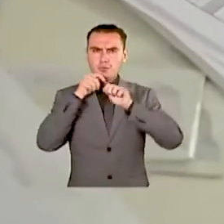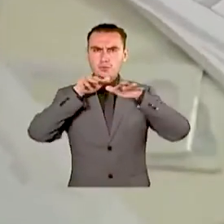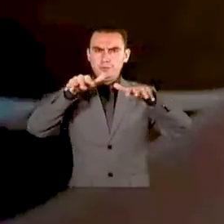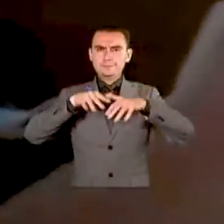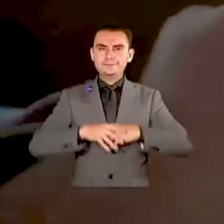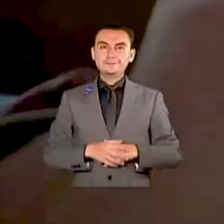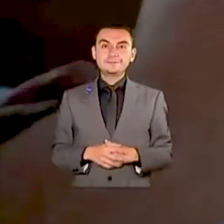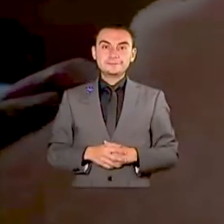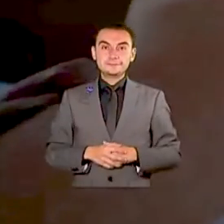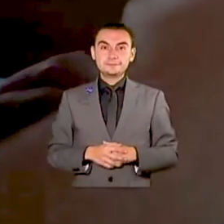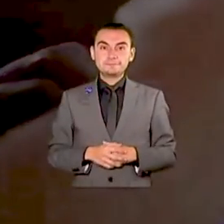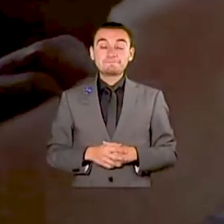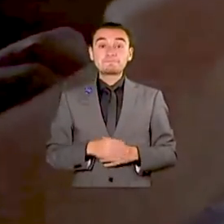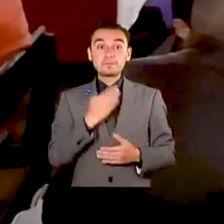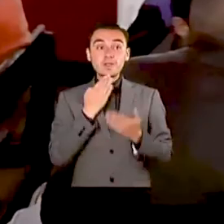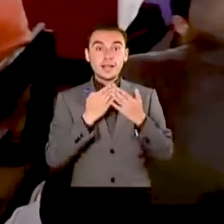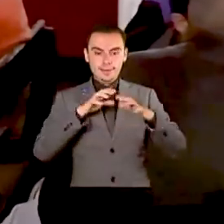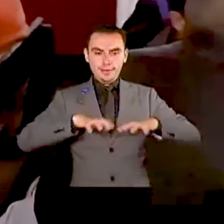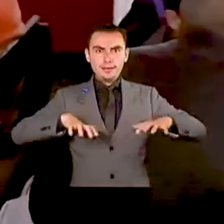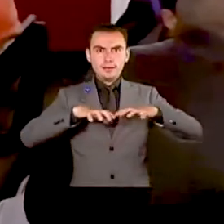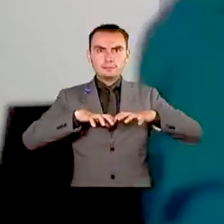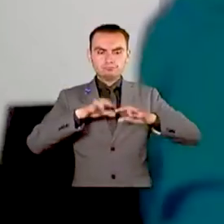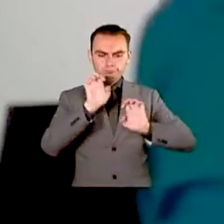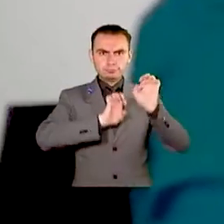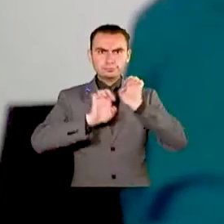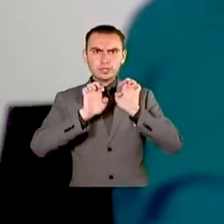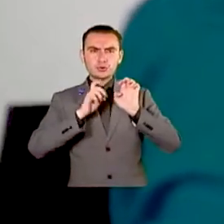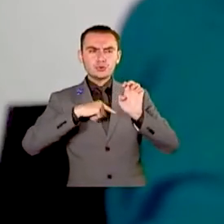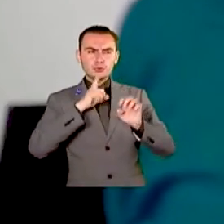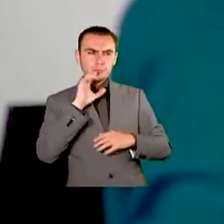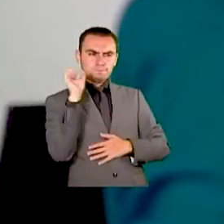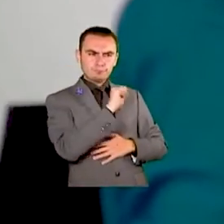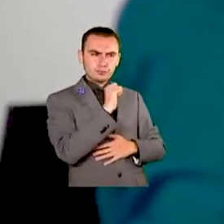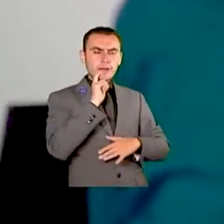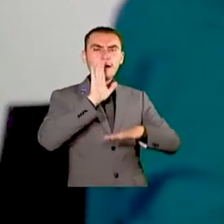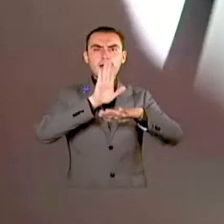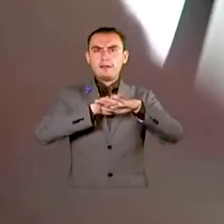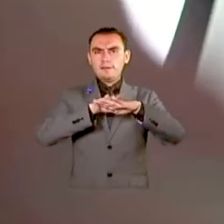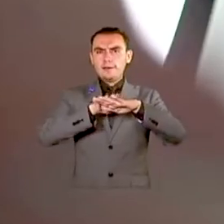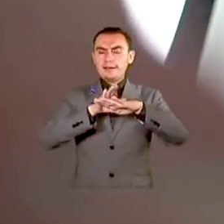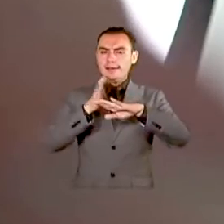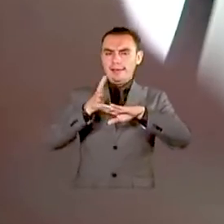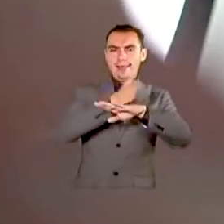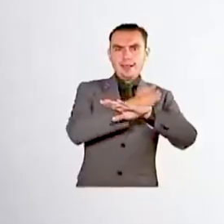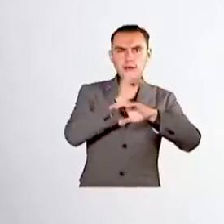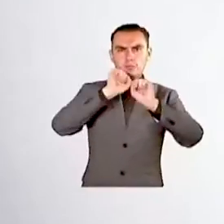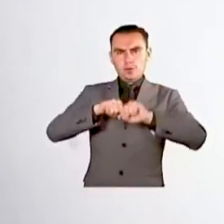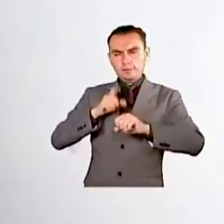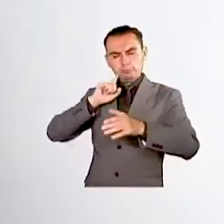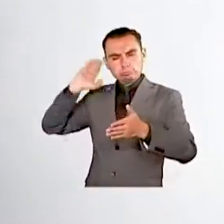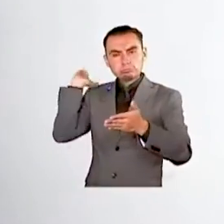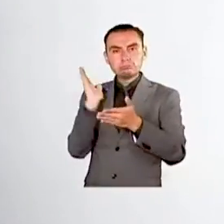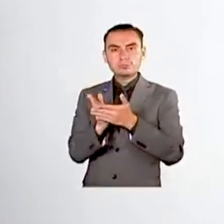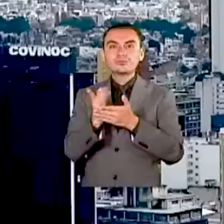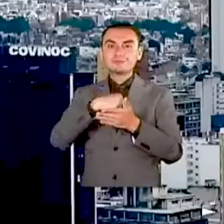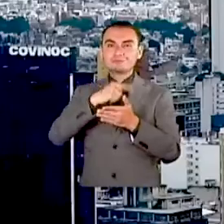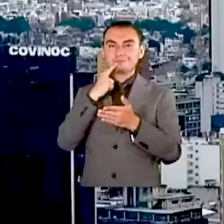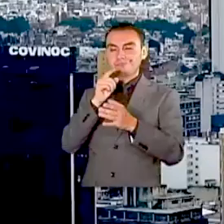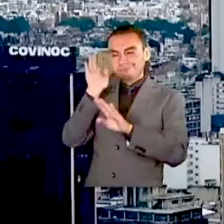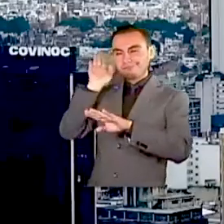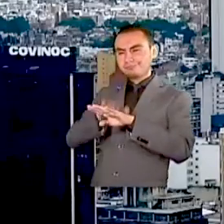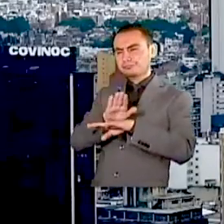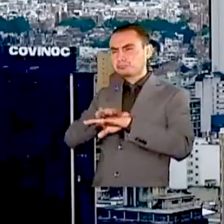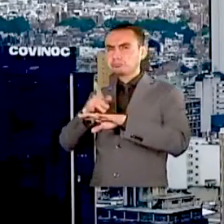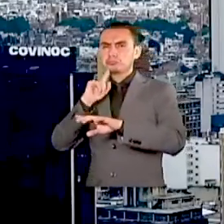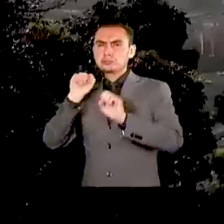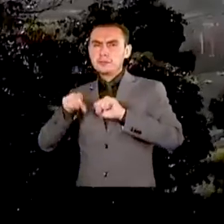público. Gracias a la acción preventiva, detectamos, advertimos y nos anticipamos a la ocurrencia de riesgos en la gestión pública